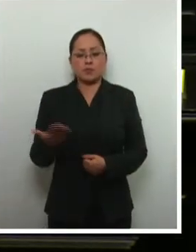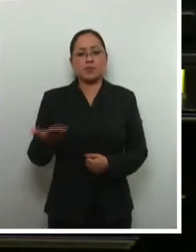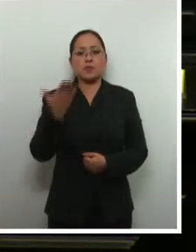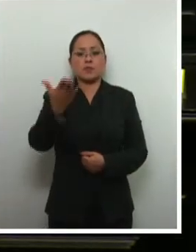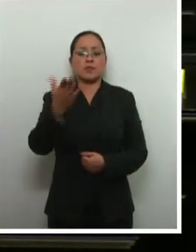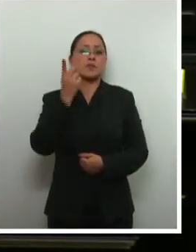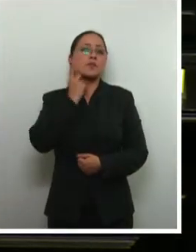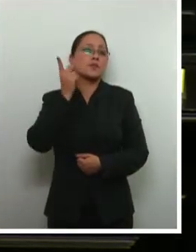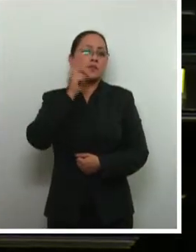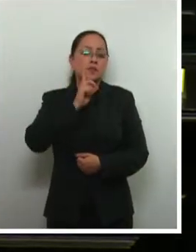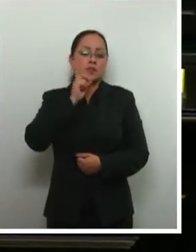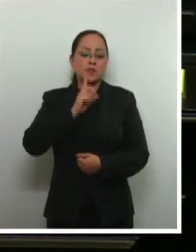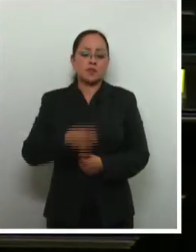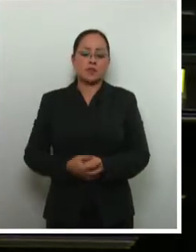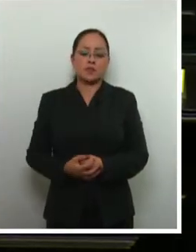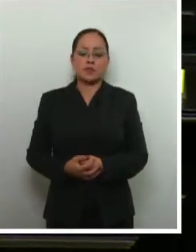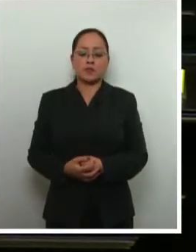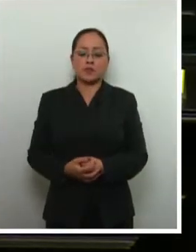Adelante, diputada.